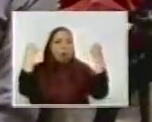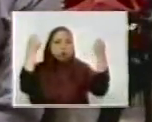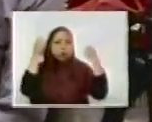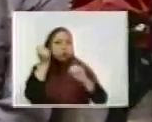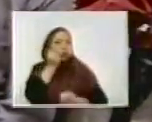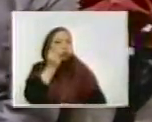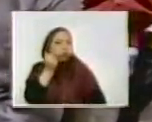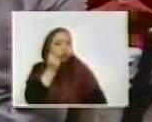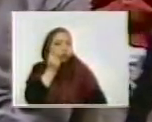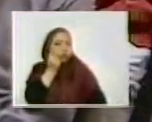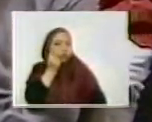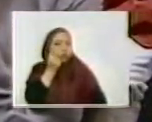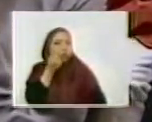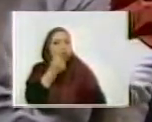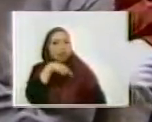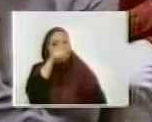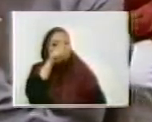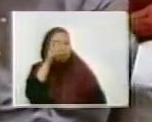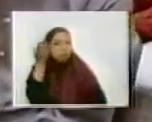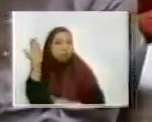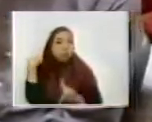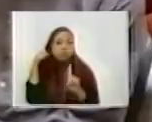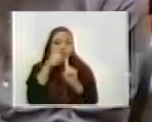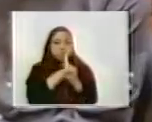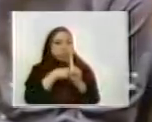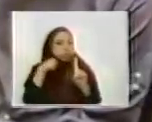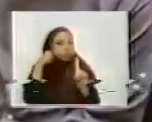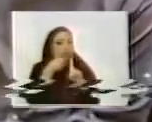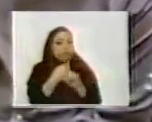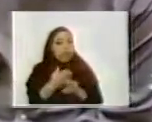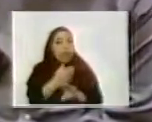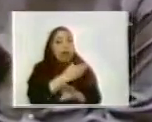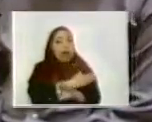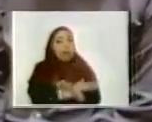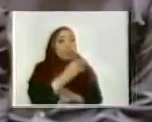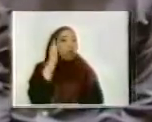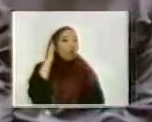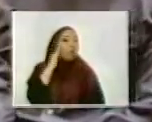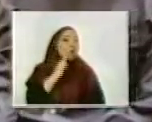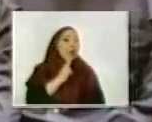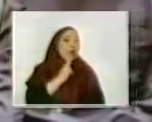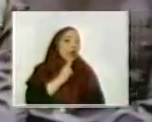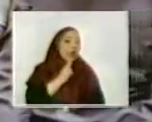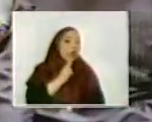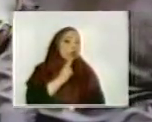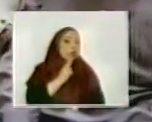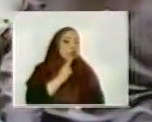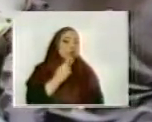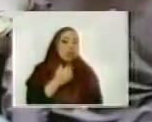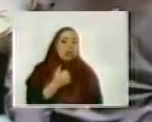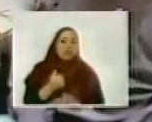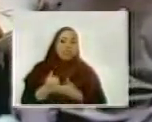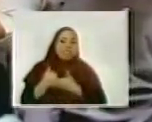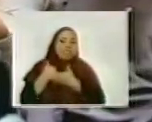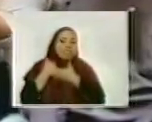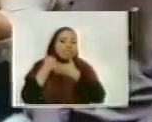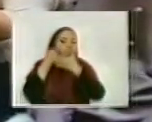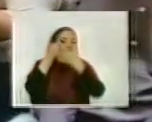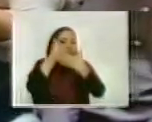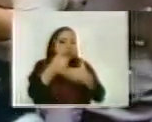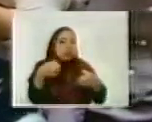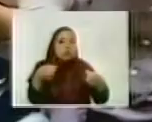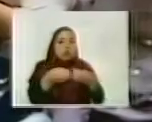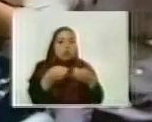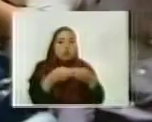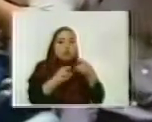sino que en la era bolivariana nos ayudó mucho en la